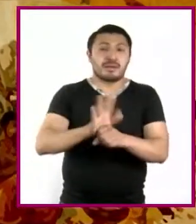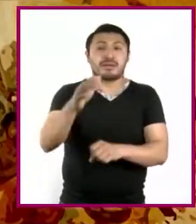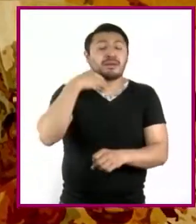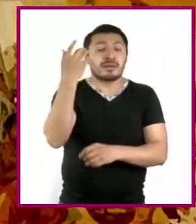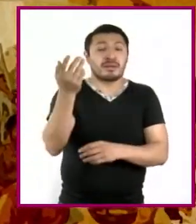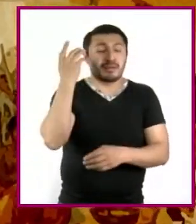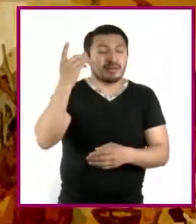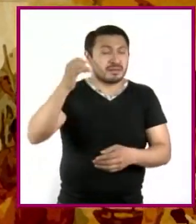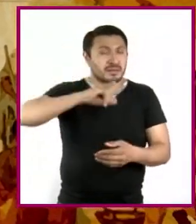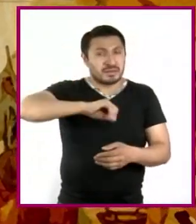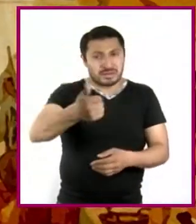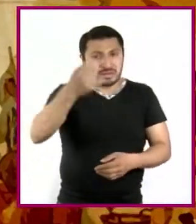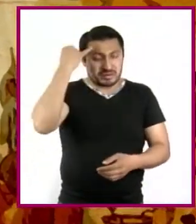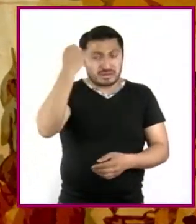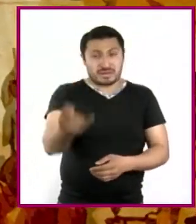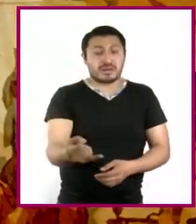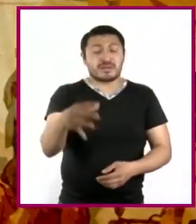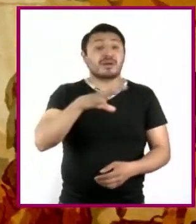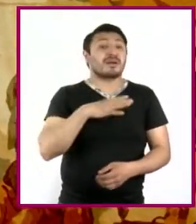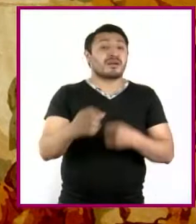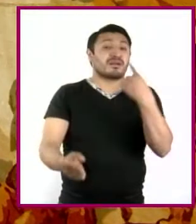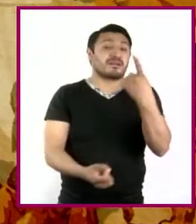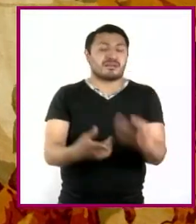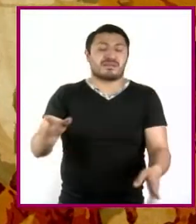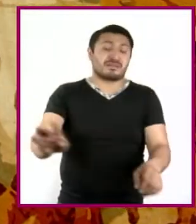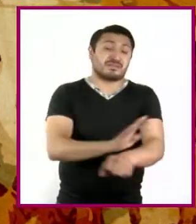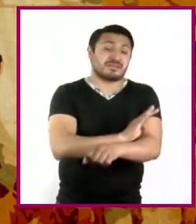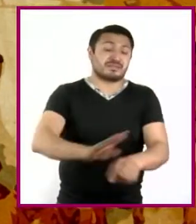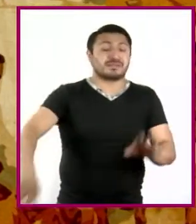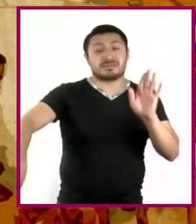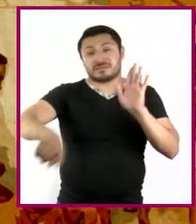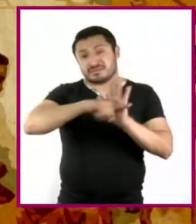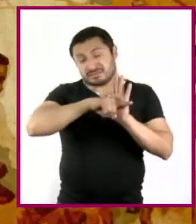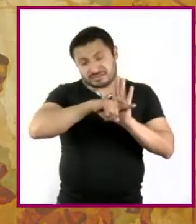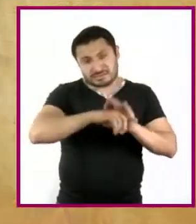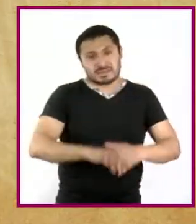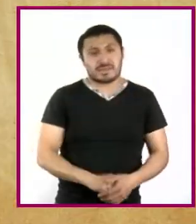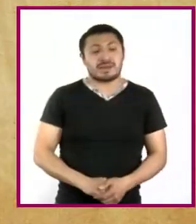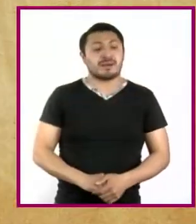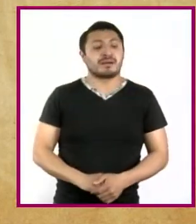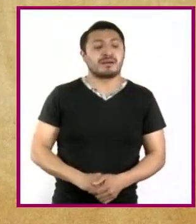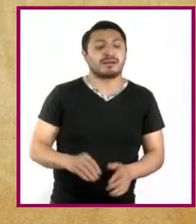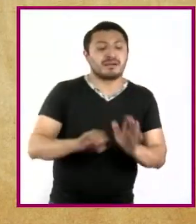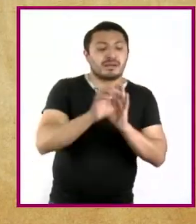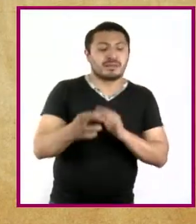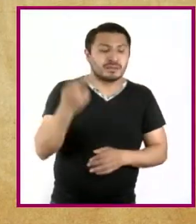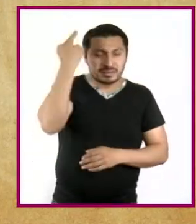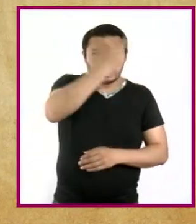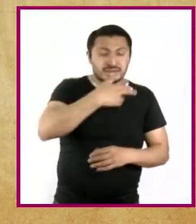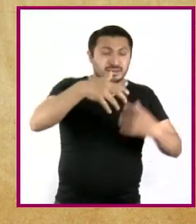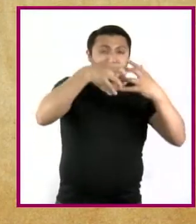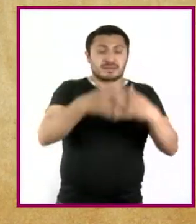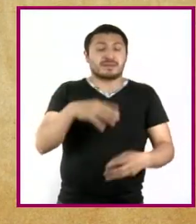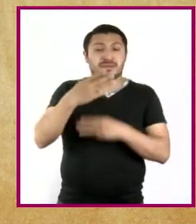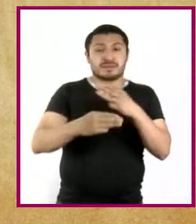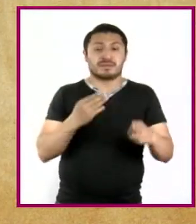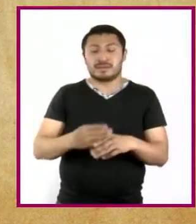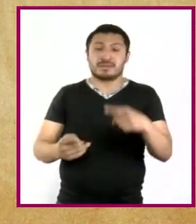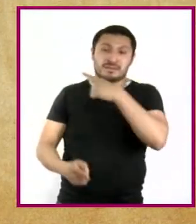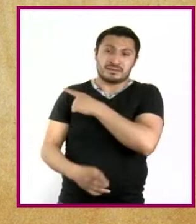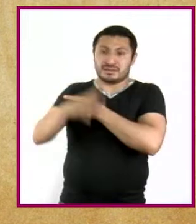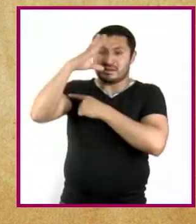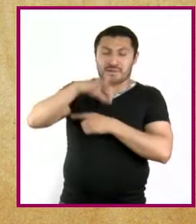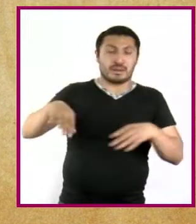otro planteamiento, tiene algunos inconvenientes. El análisis del sistema mundo falla